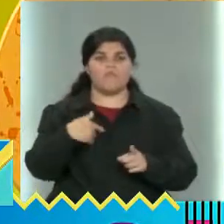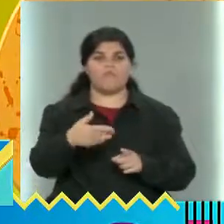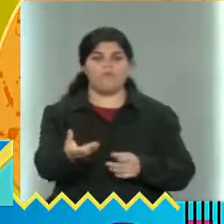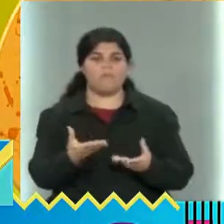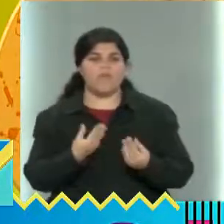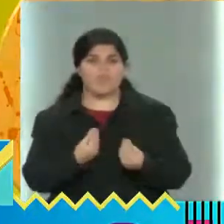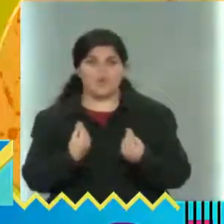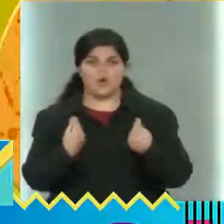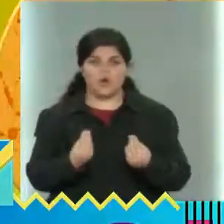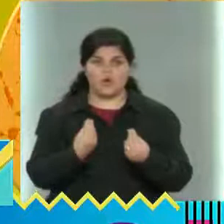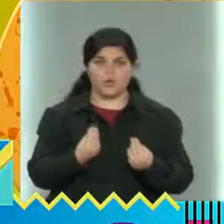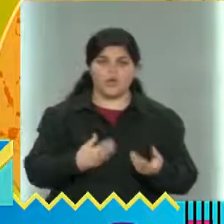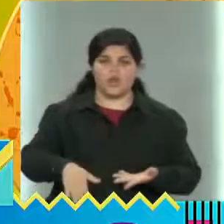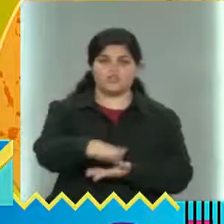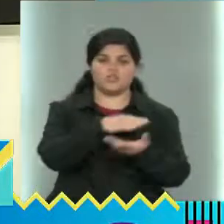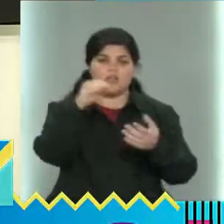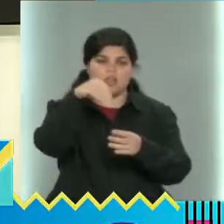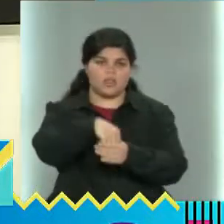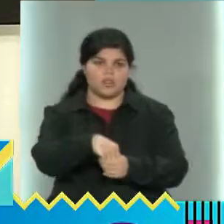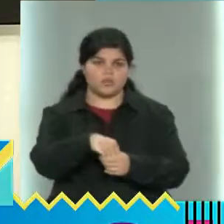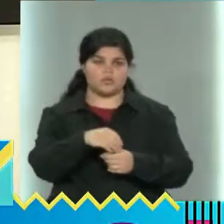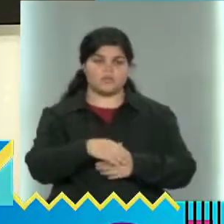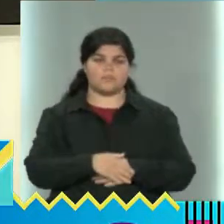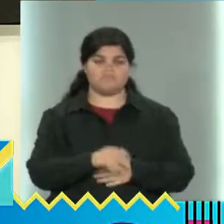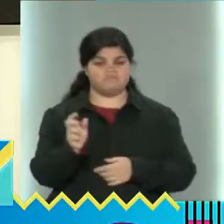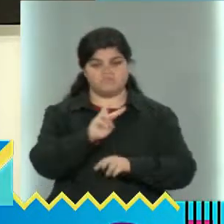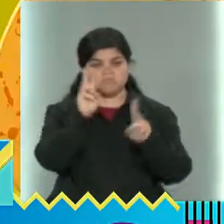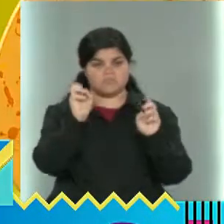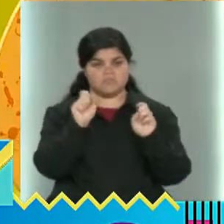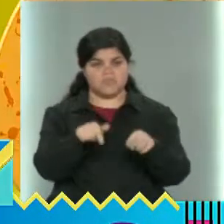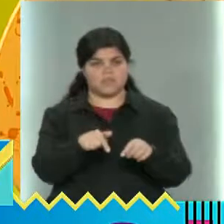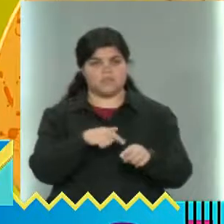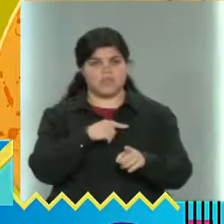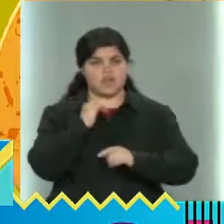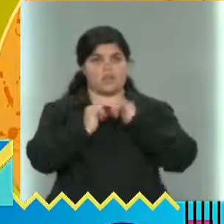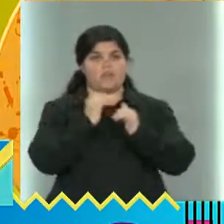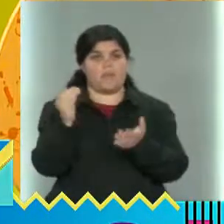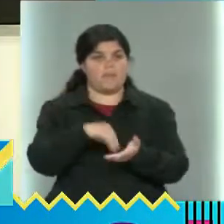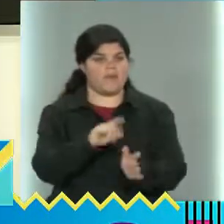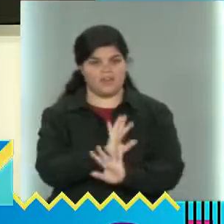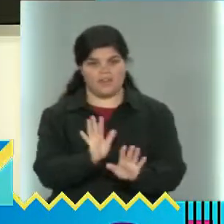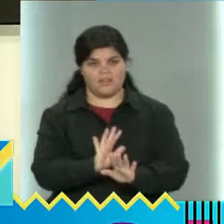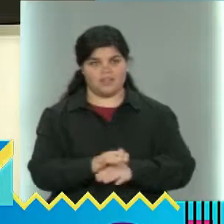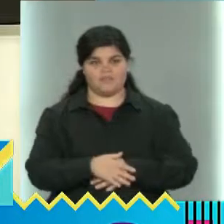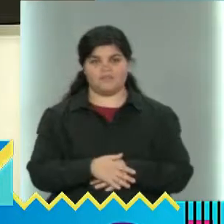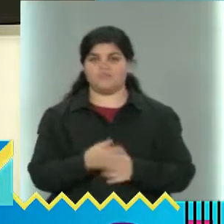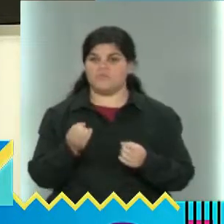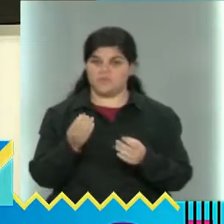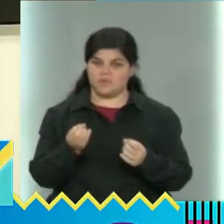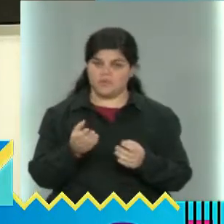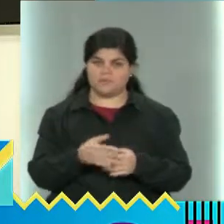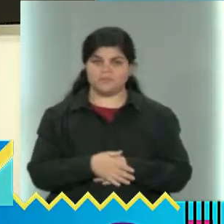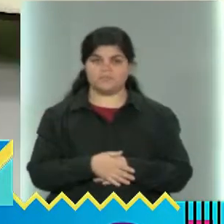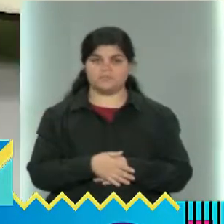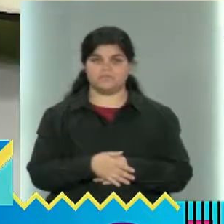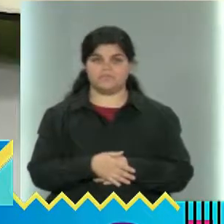más que en lo sobrenatural, ¿no? Por ese lado, pero no te puedo decir demasiado. Ya nada. Bien, buenísimo. Que está